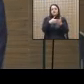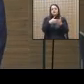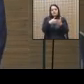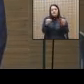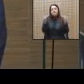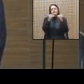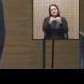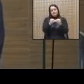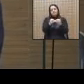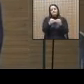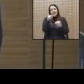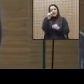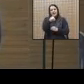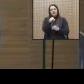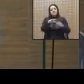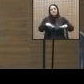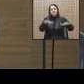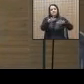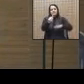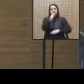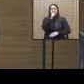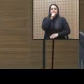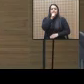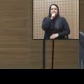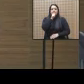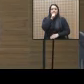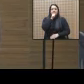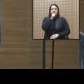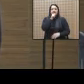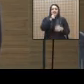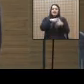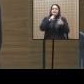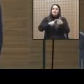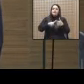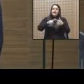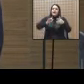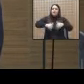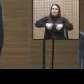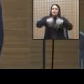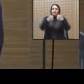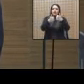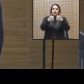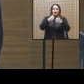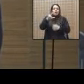público. De manera que el reto no es